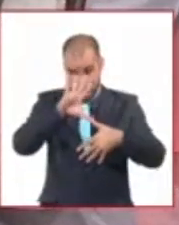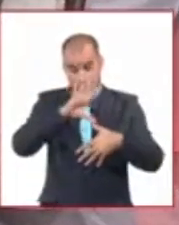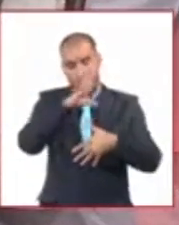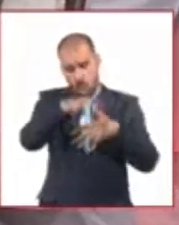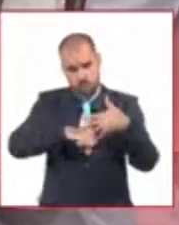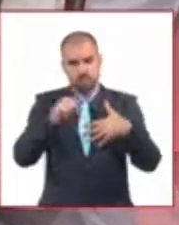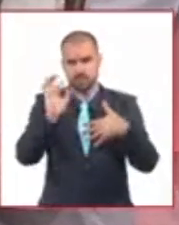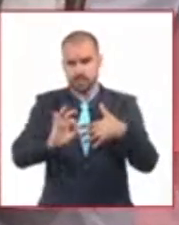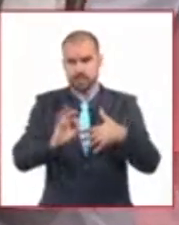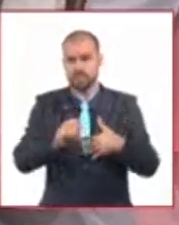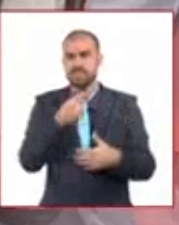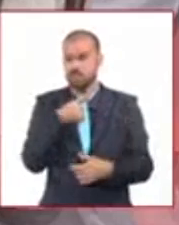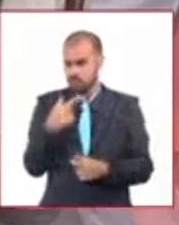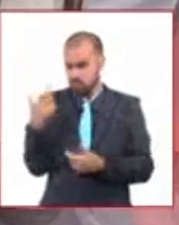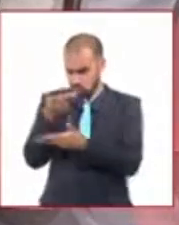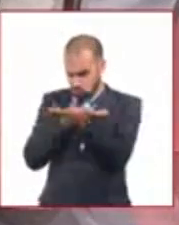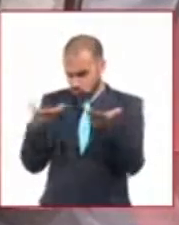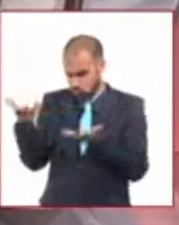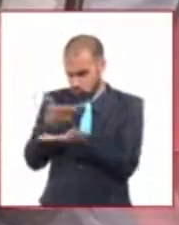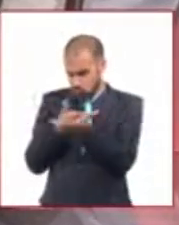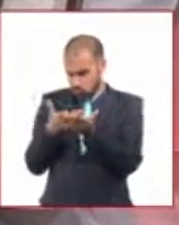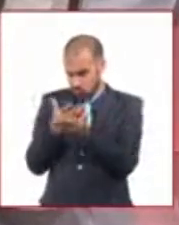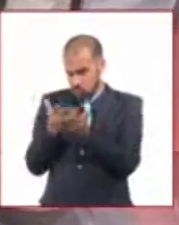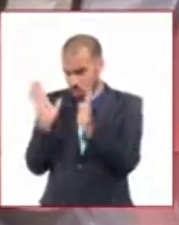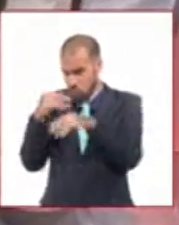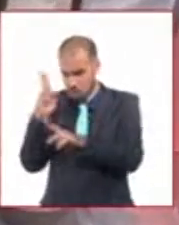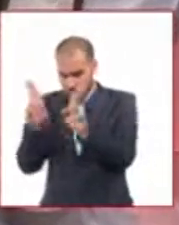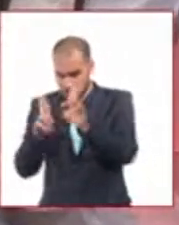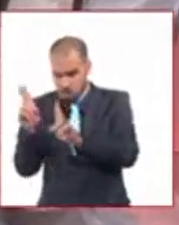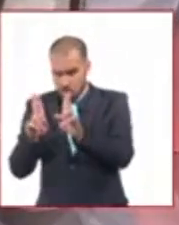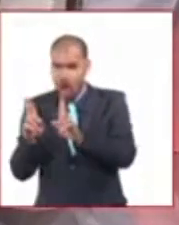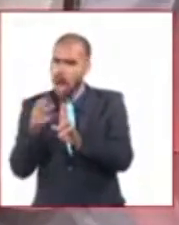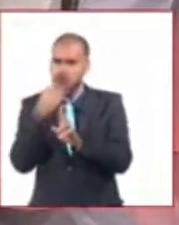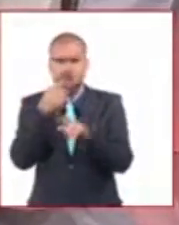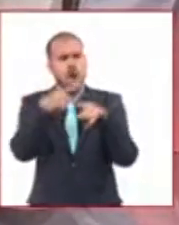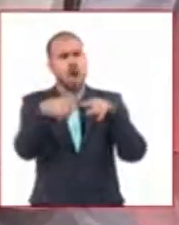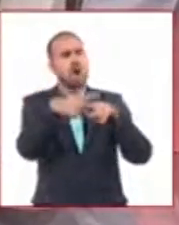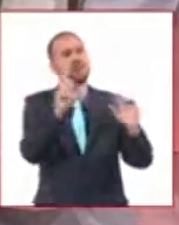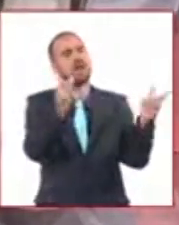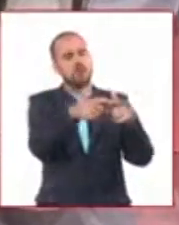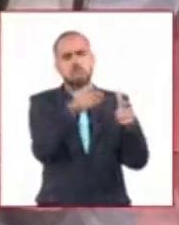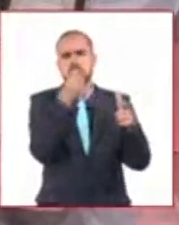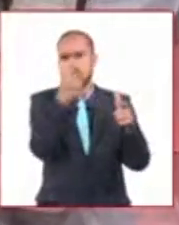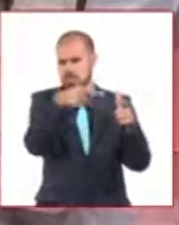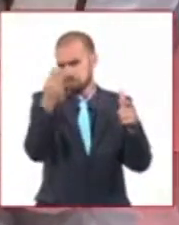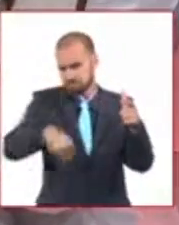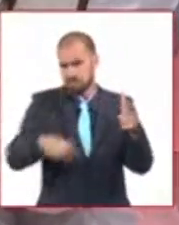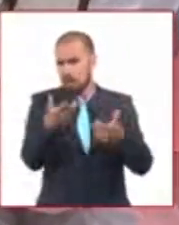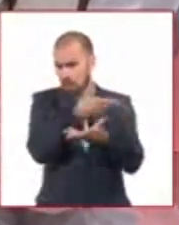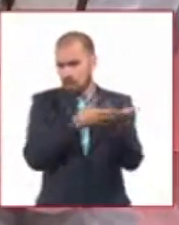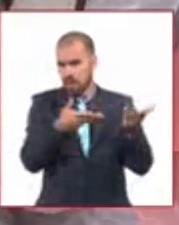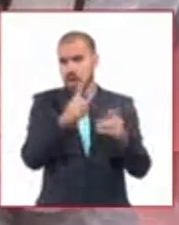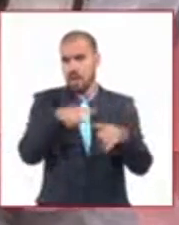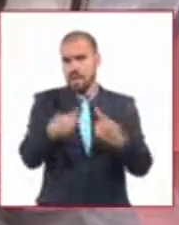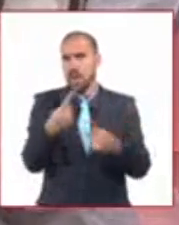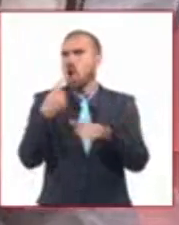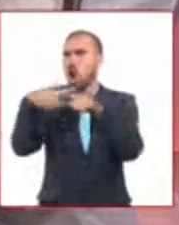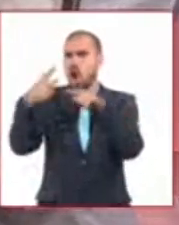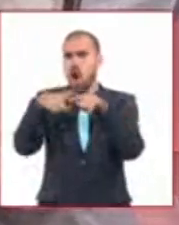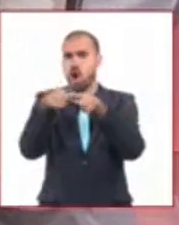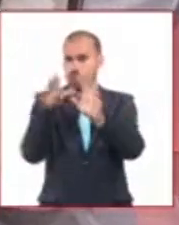esta cumbre hay otros espacios también para borrarlo porque a veces nos olvidamos que hay otros actores internacionales importantes